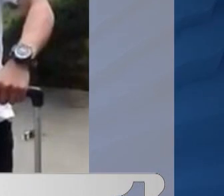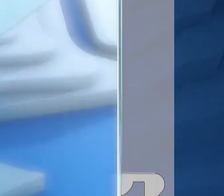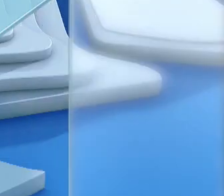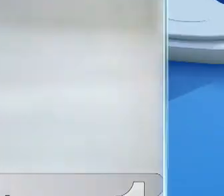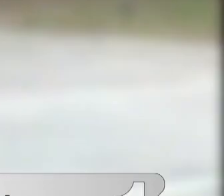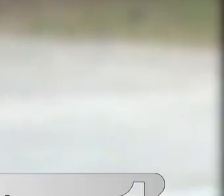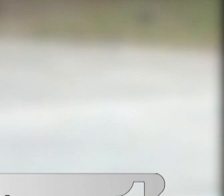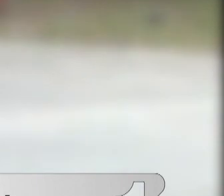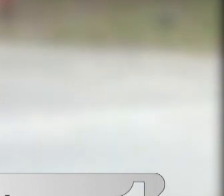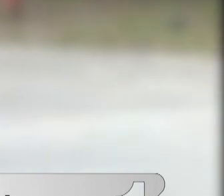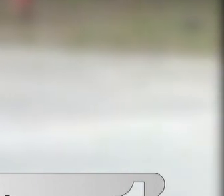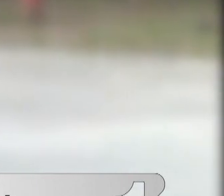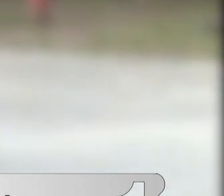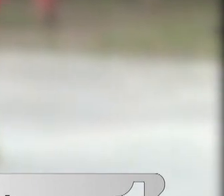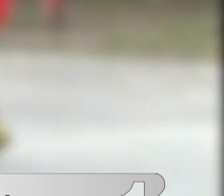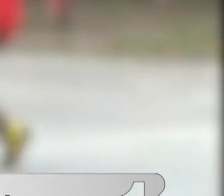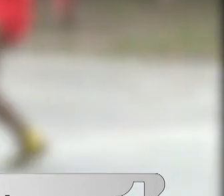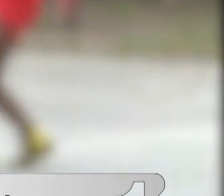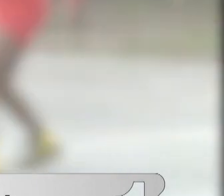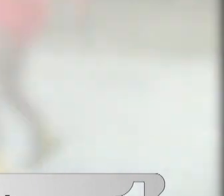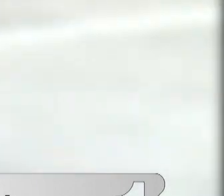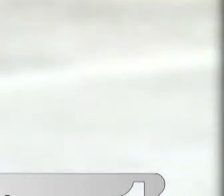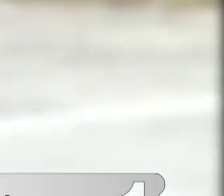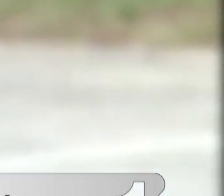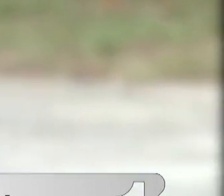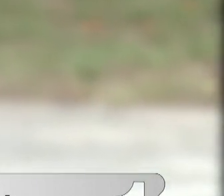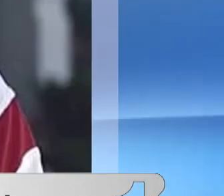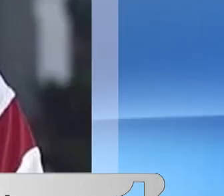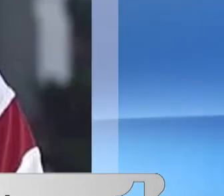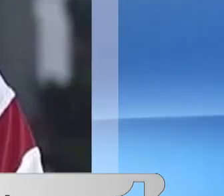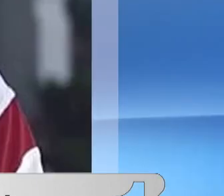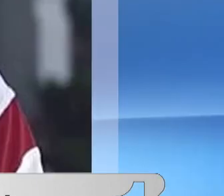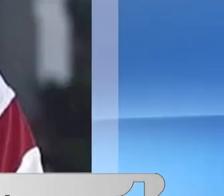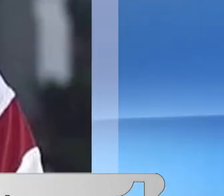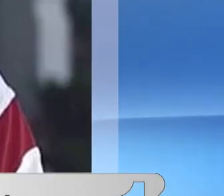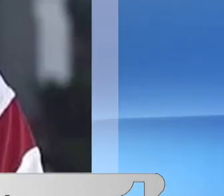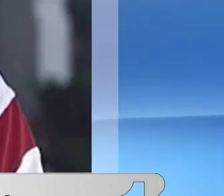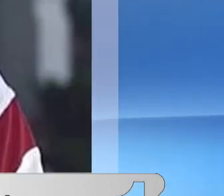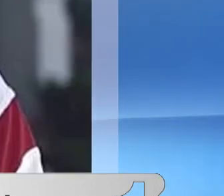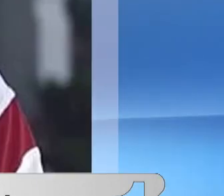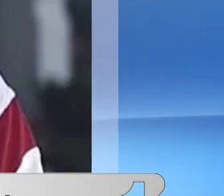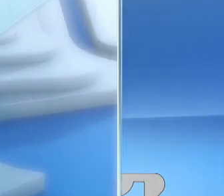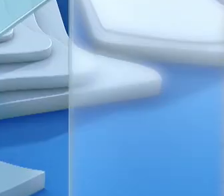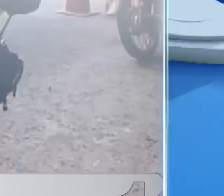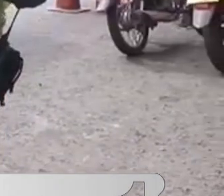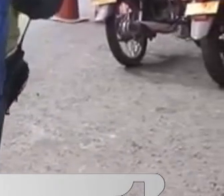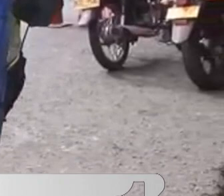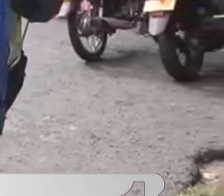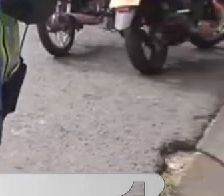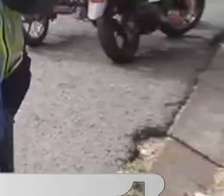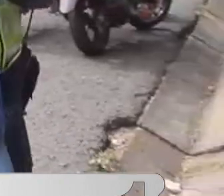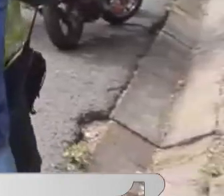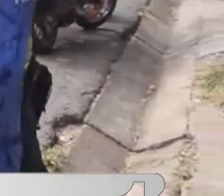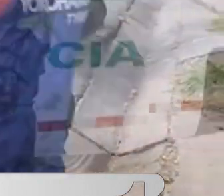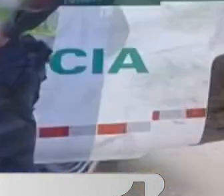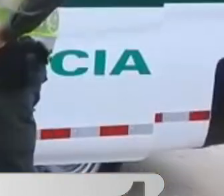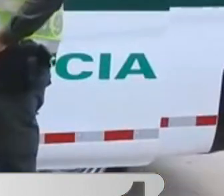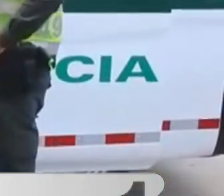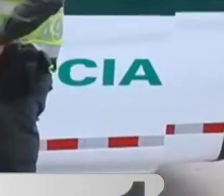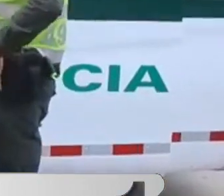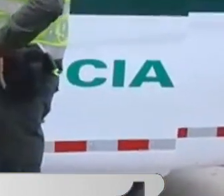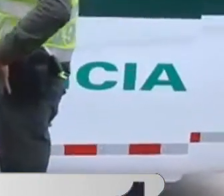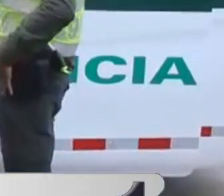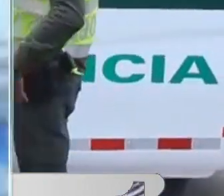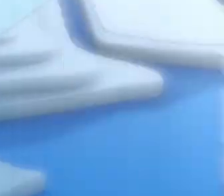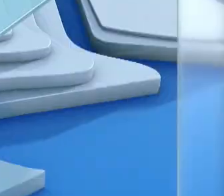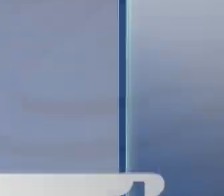Cauca. Escándalo sexual en Cali por acusaciones contra el presidente de la Liga de Boxeo. Capturan 3 feminicidas